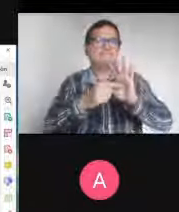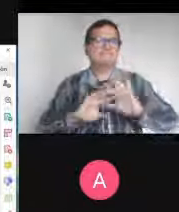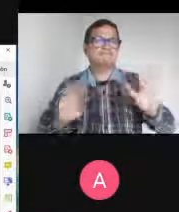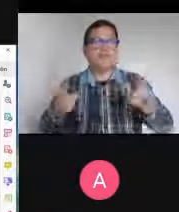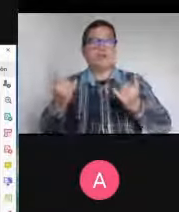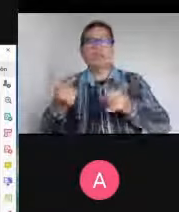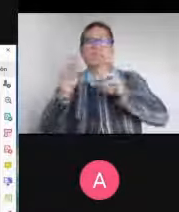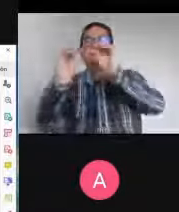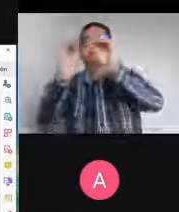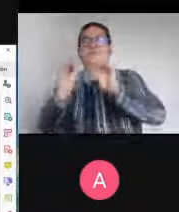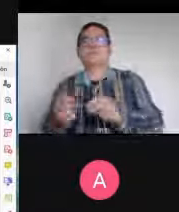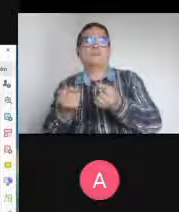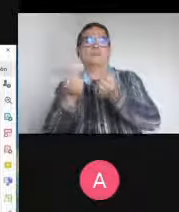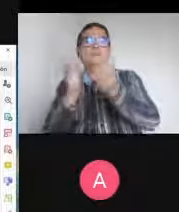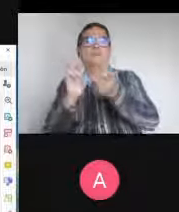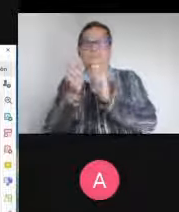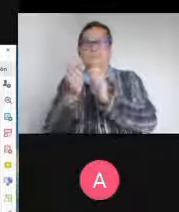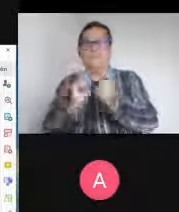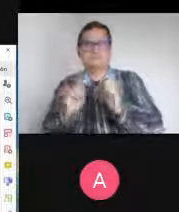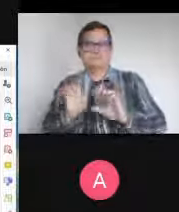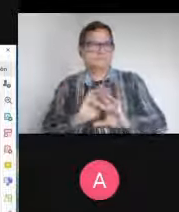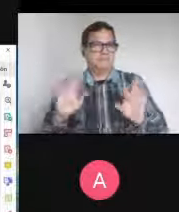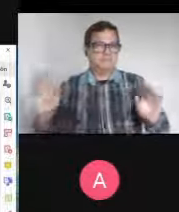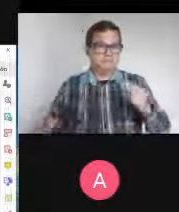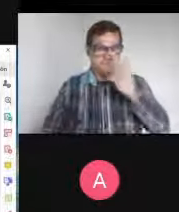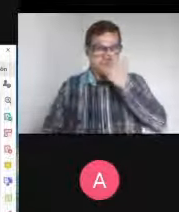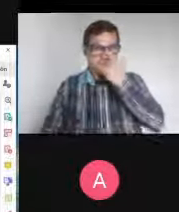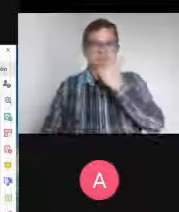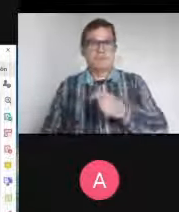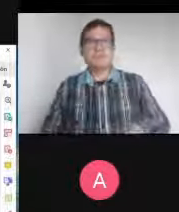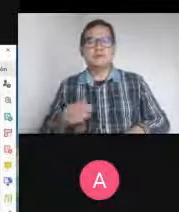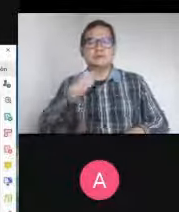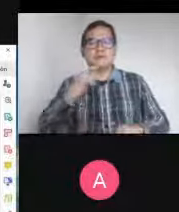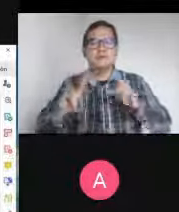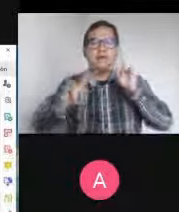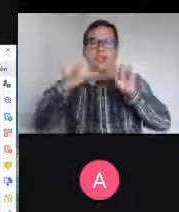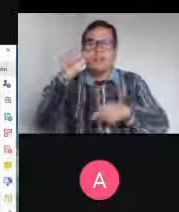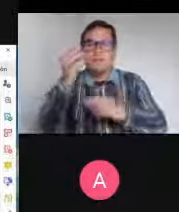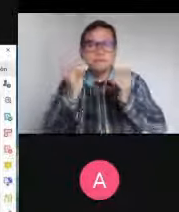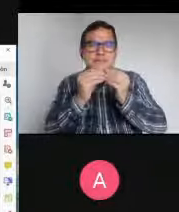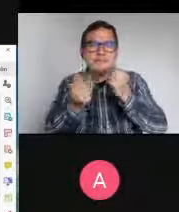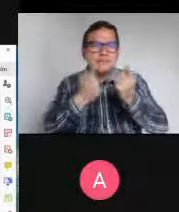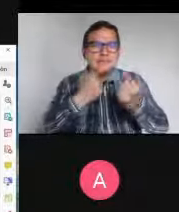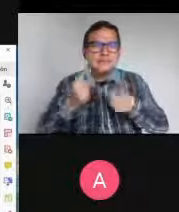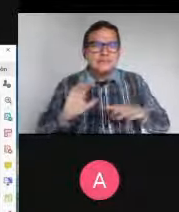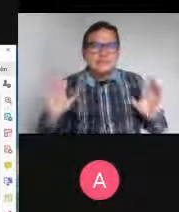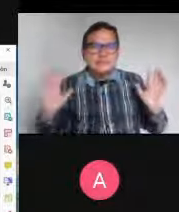vamos modificando, como más adelante lo veremos. No sé si hay aquí alguna pregunta.